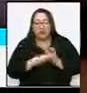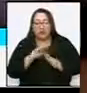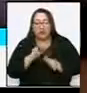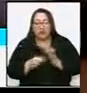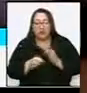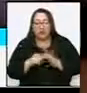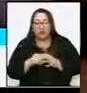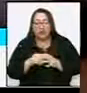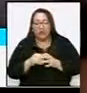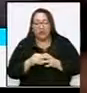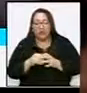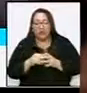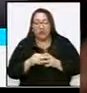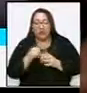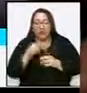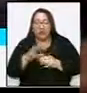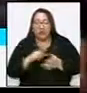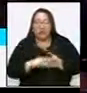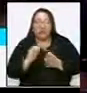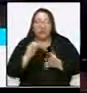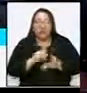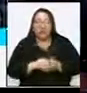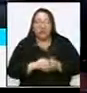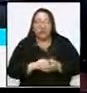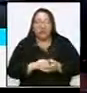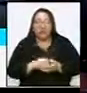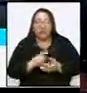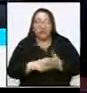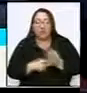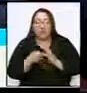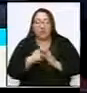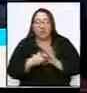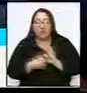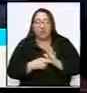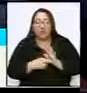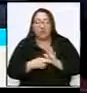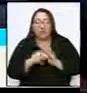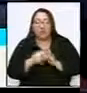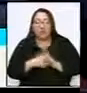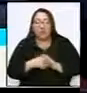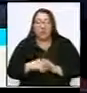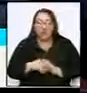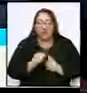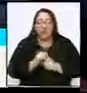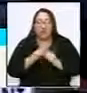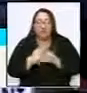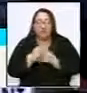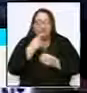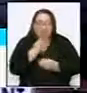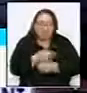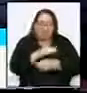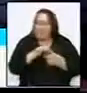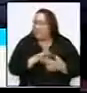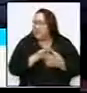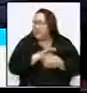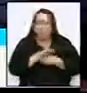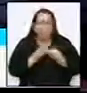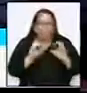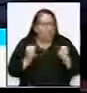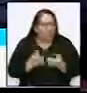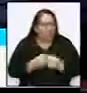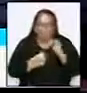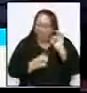jurídico se ha establecido que la reforma constitucional es una atribución exclusiva del